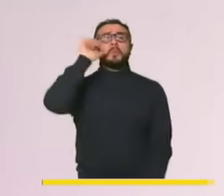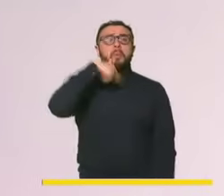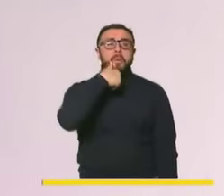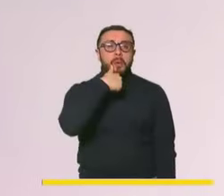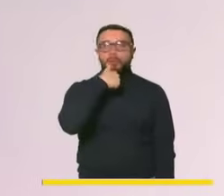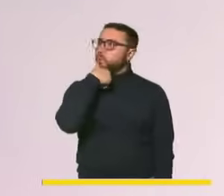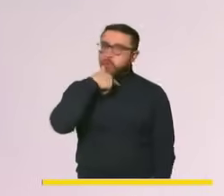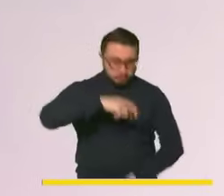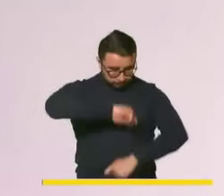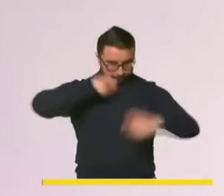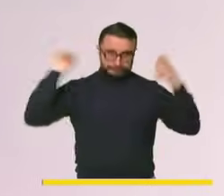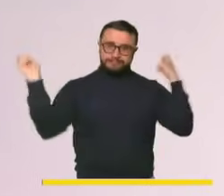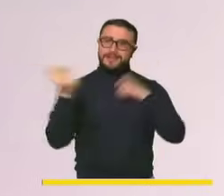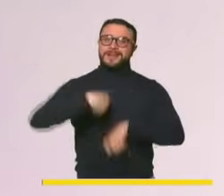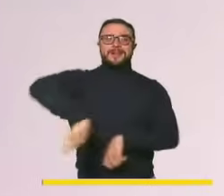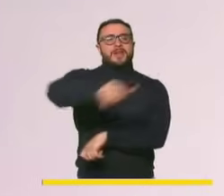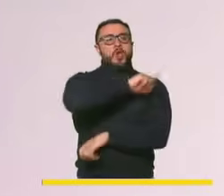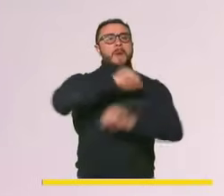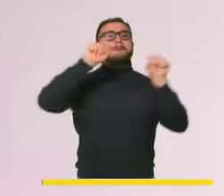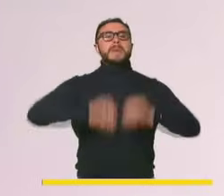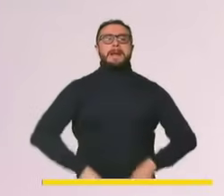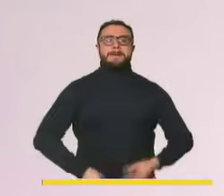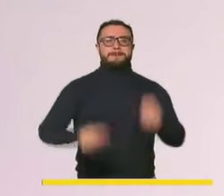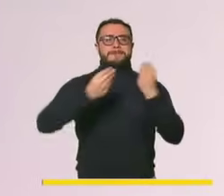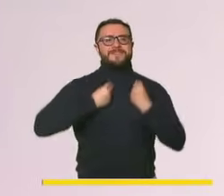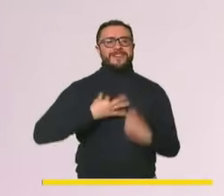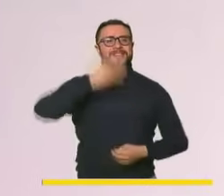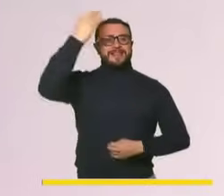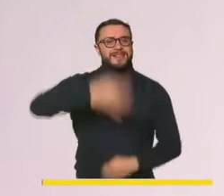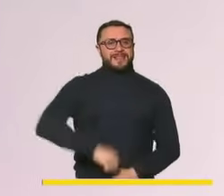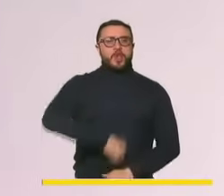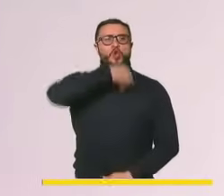esos días sean llenos de dignidad y de orgullo.